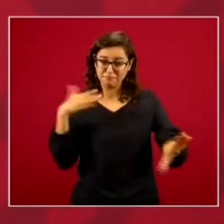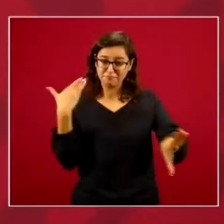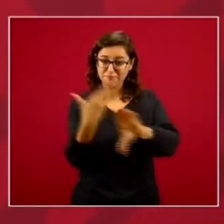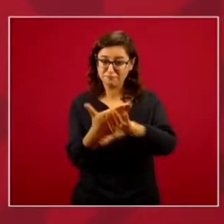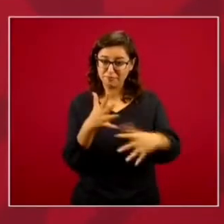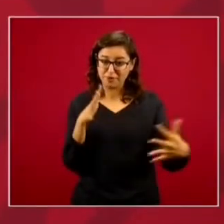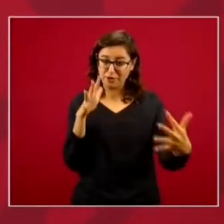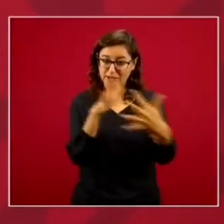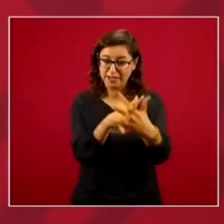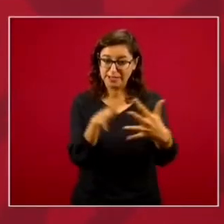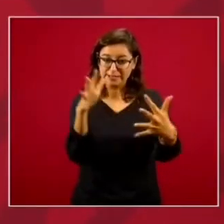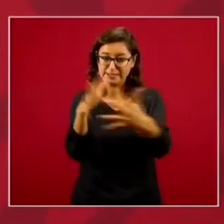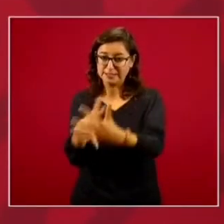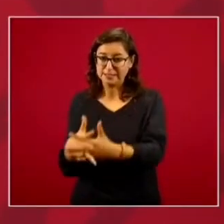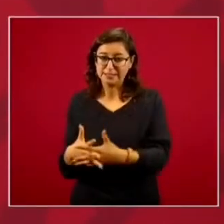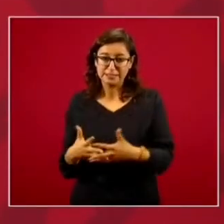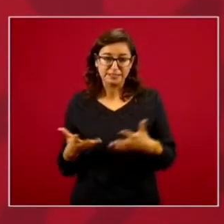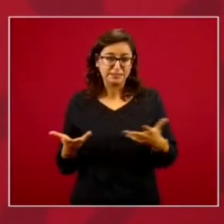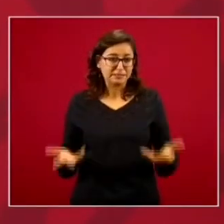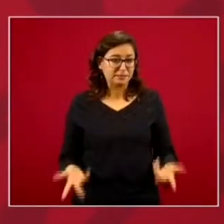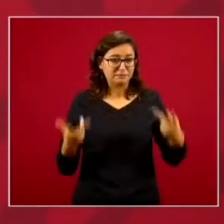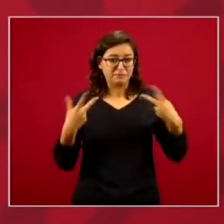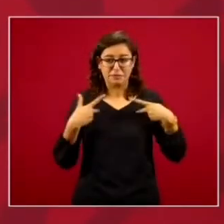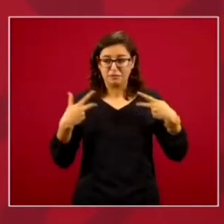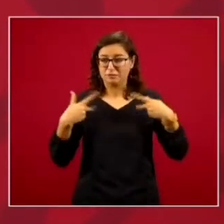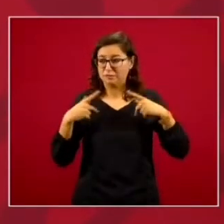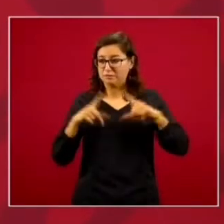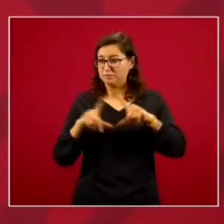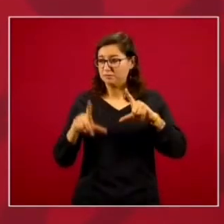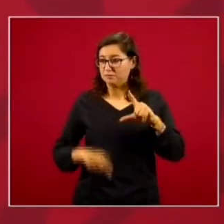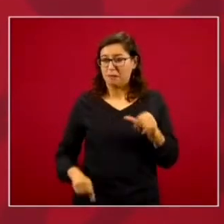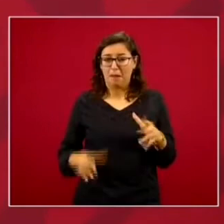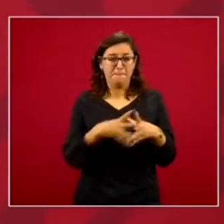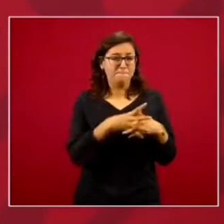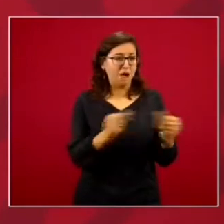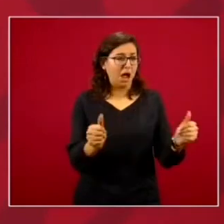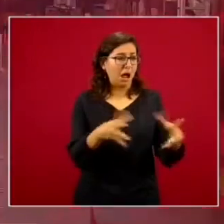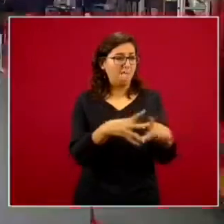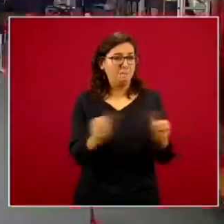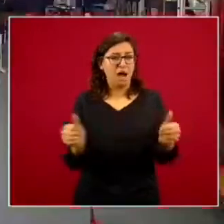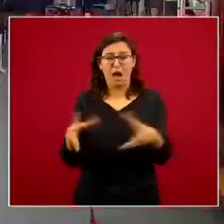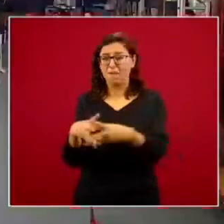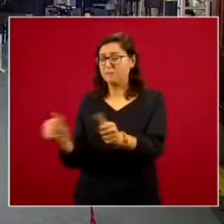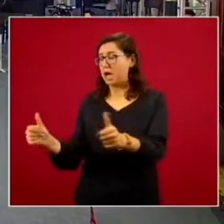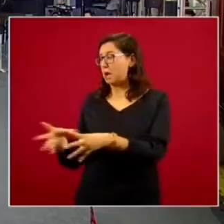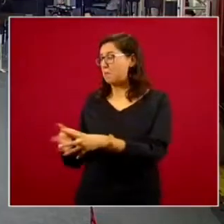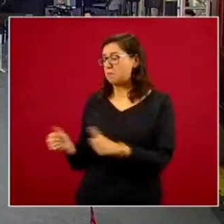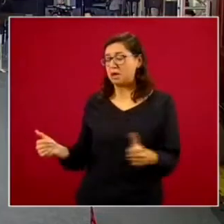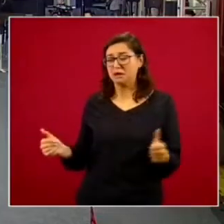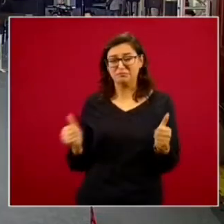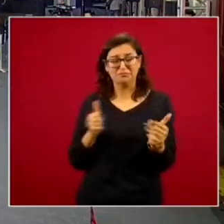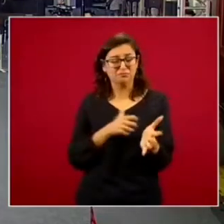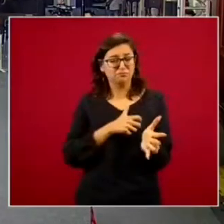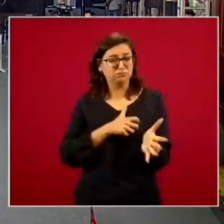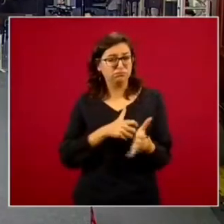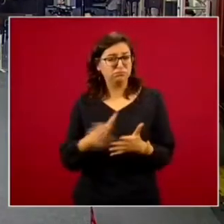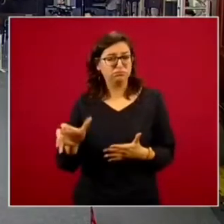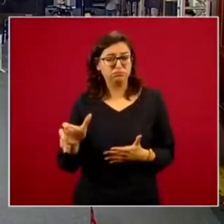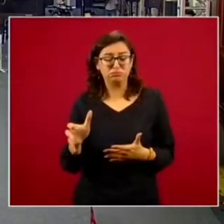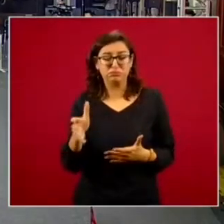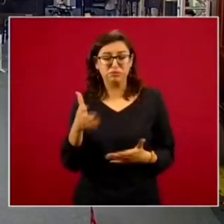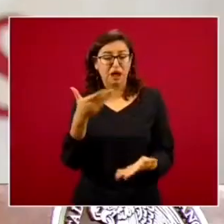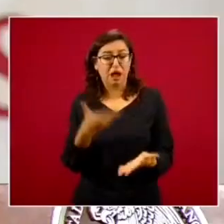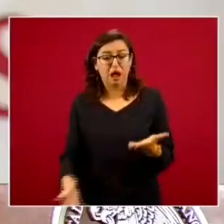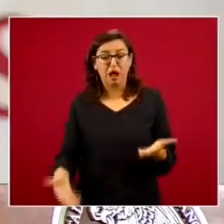y miles de desaparecidos y lo que se sabe